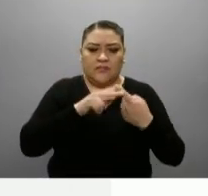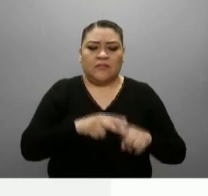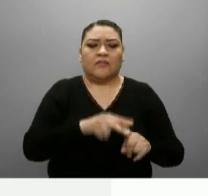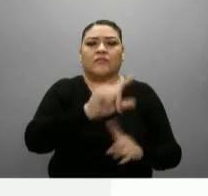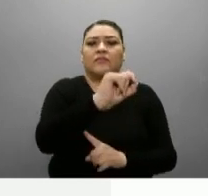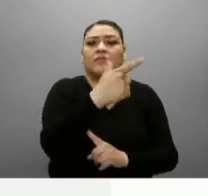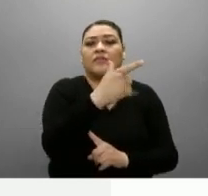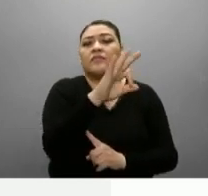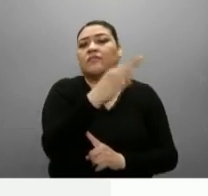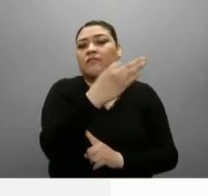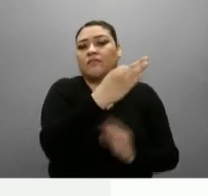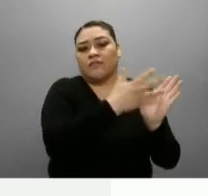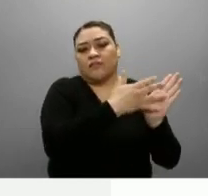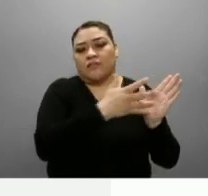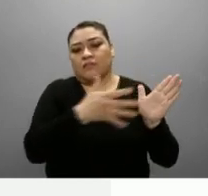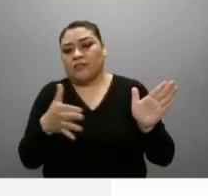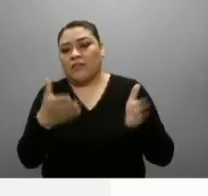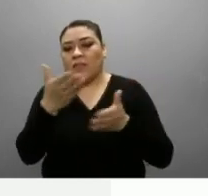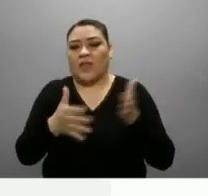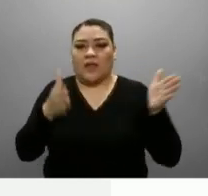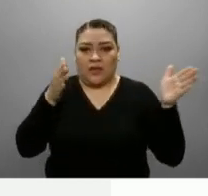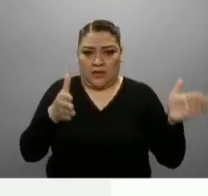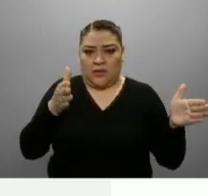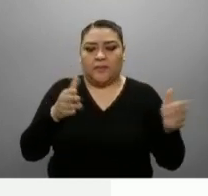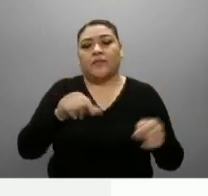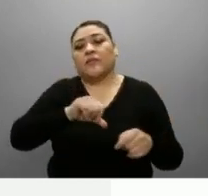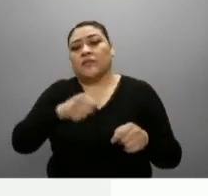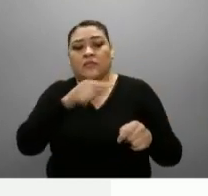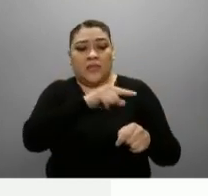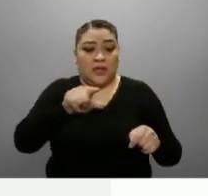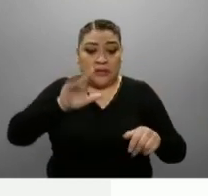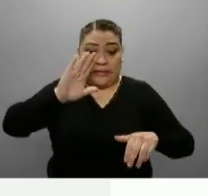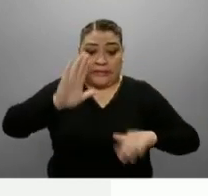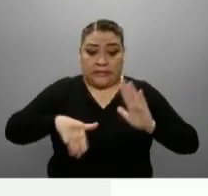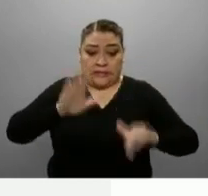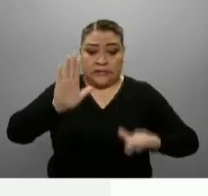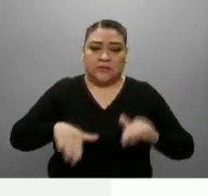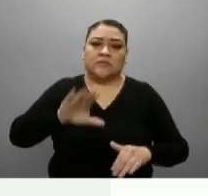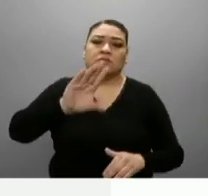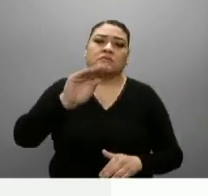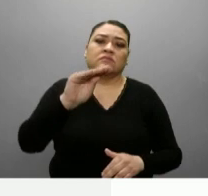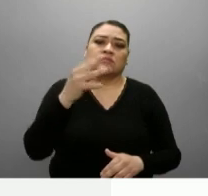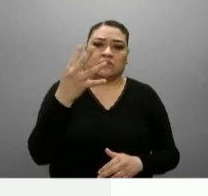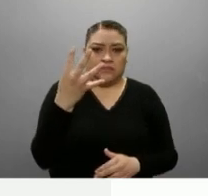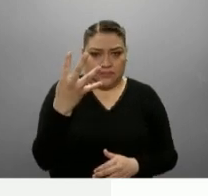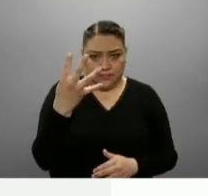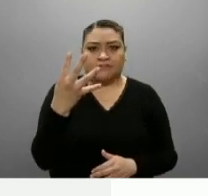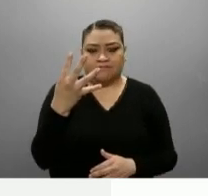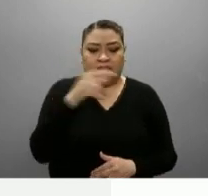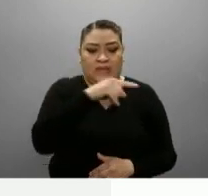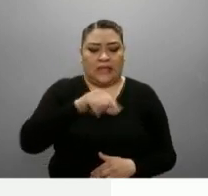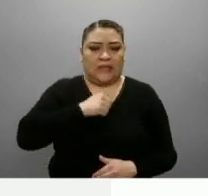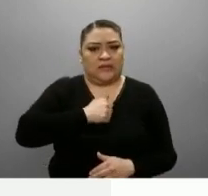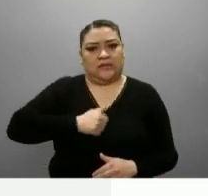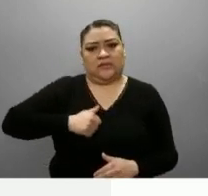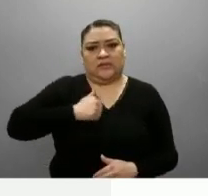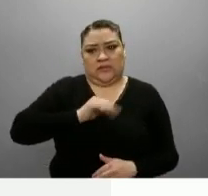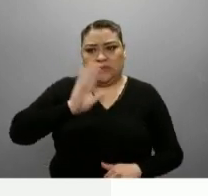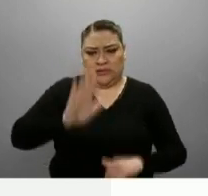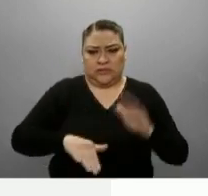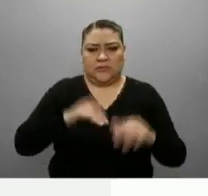febrero, y tenemos desafortunadamente ya 94 personas que han perdido la vida. Estas personas, como